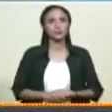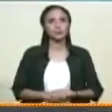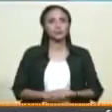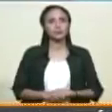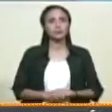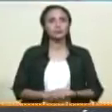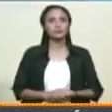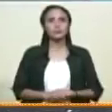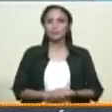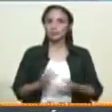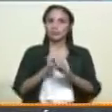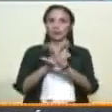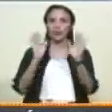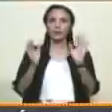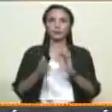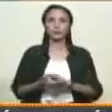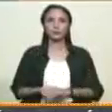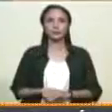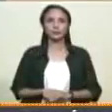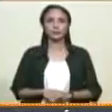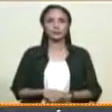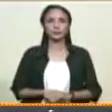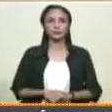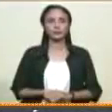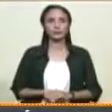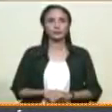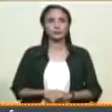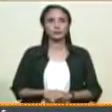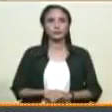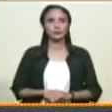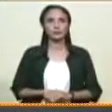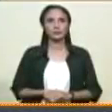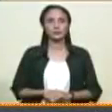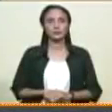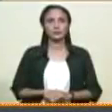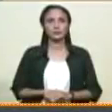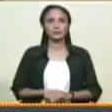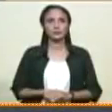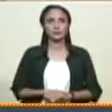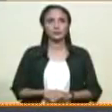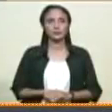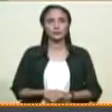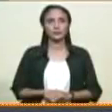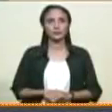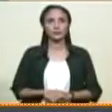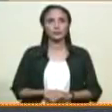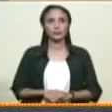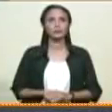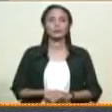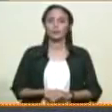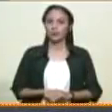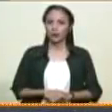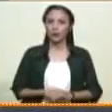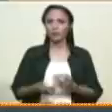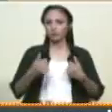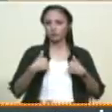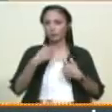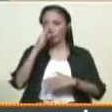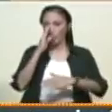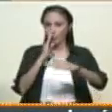Por eso lo digo. Y pido, con toda la humildad que pueda